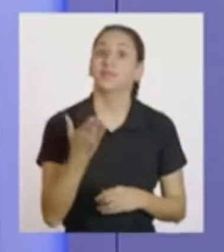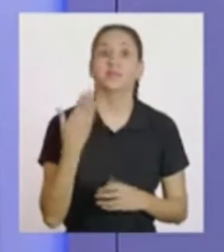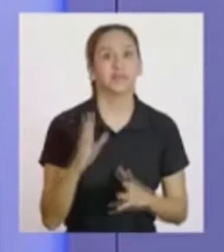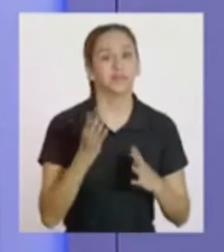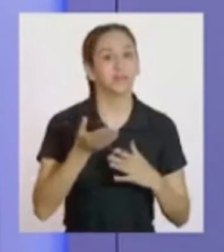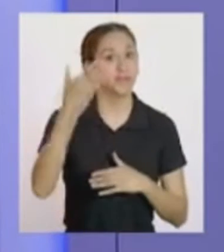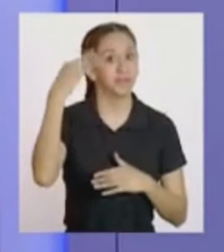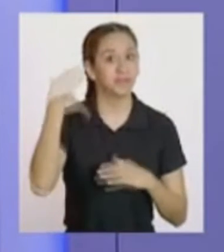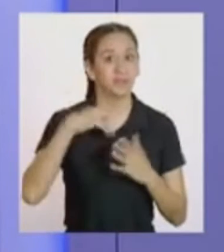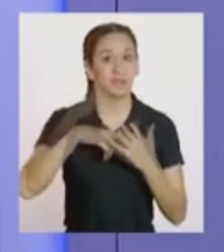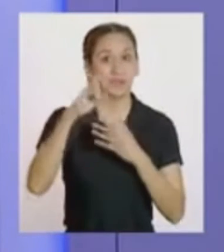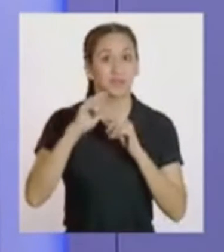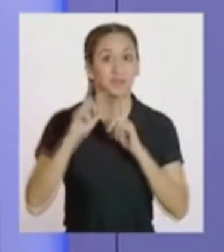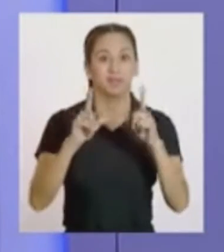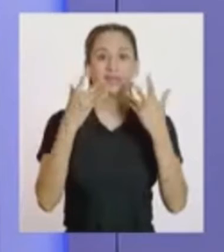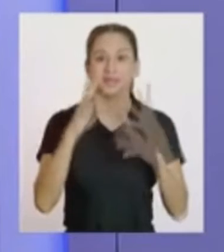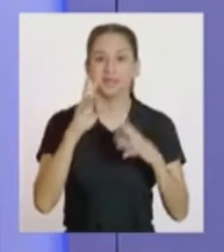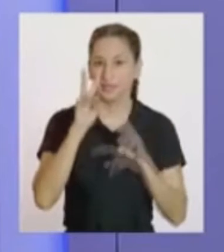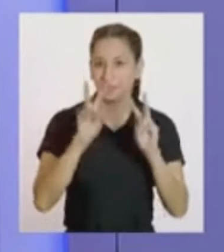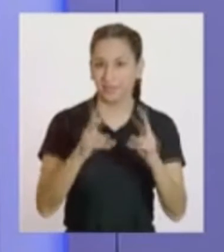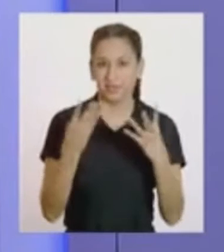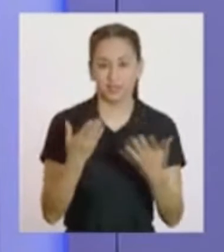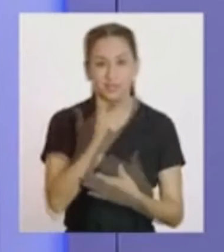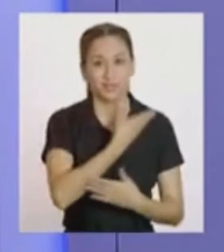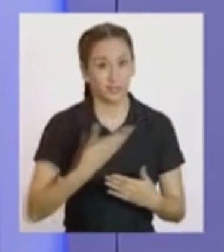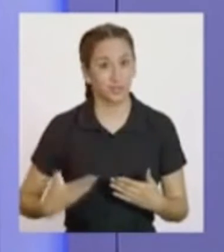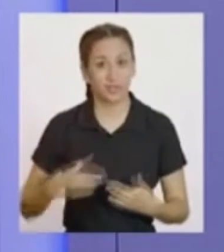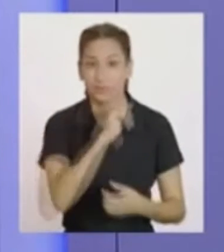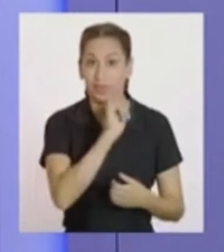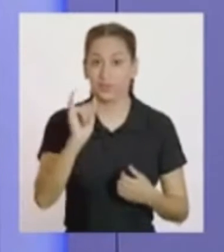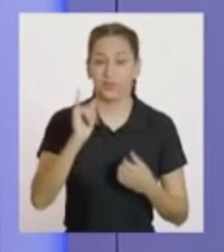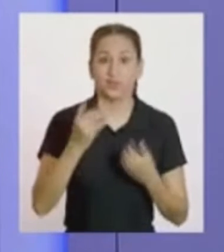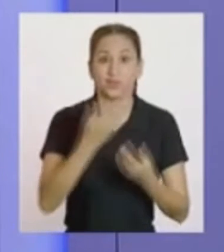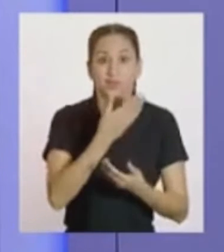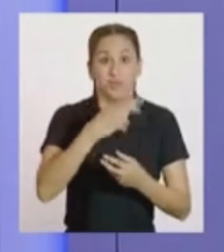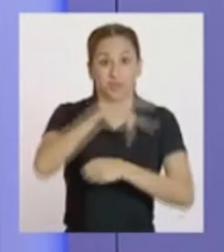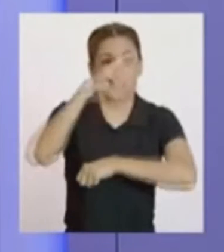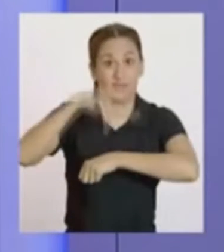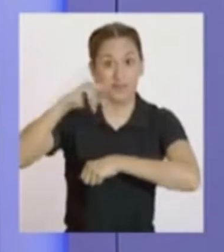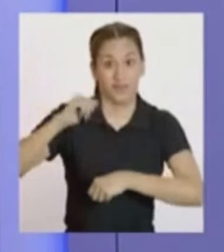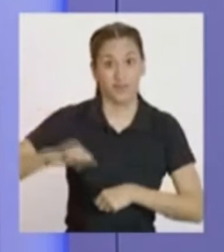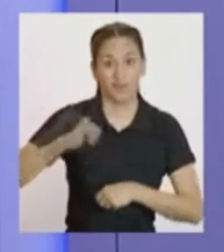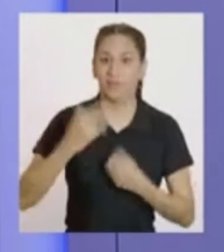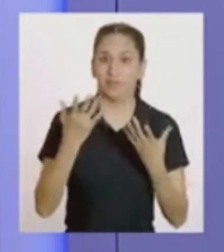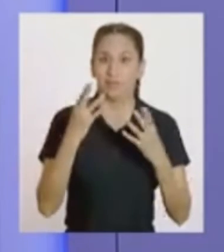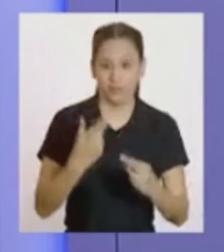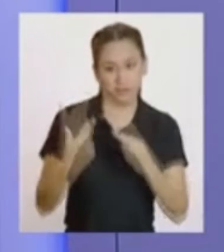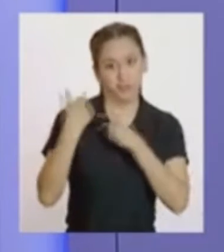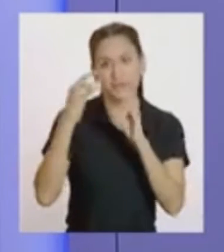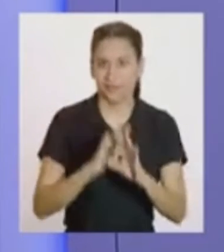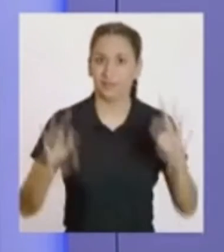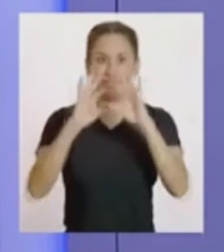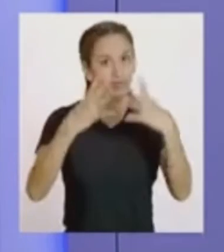En uno de nuestros anteriores programas, hemos visto cómo el Estado y los gobiernos locales ejercen un rol importante